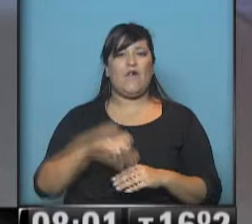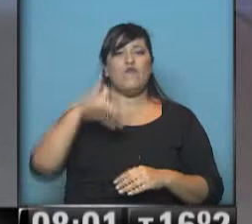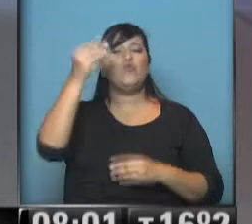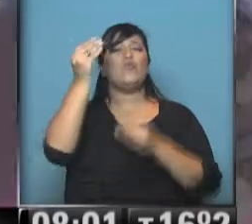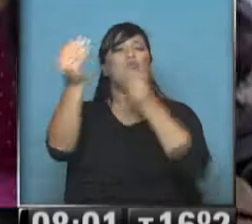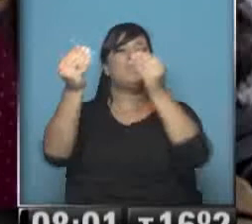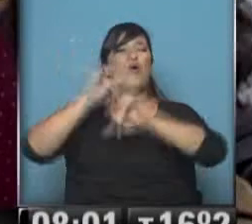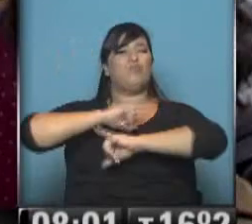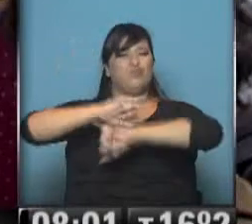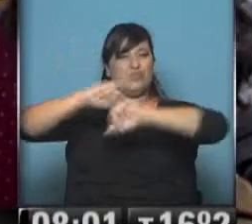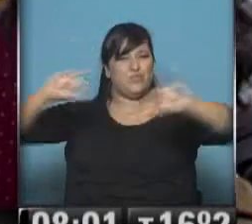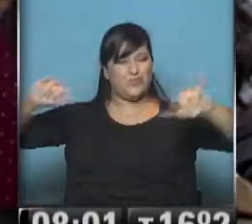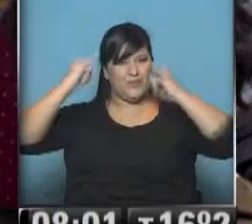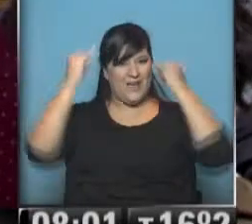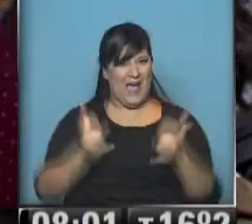campañas